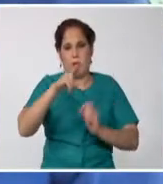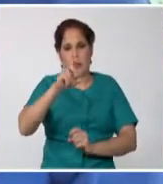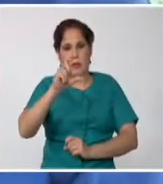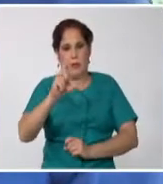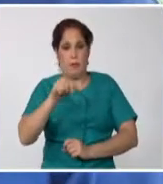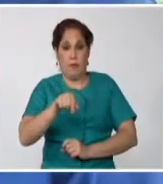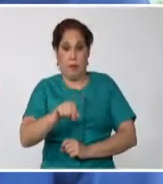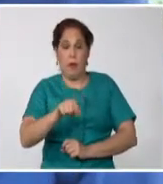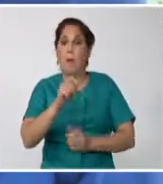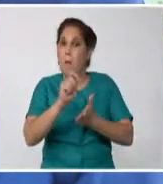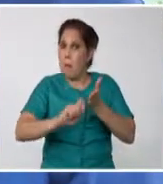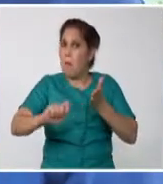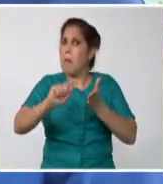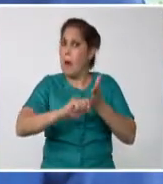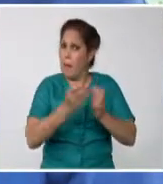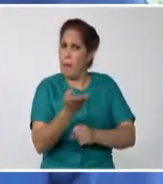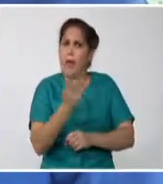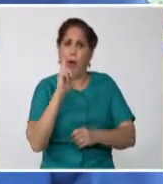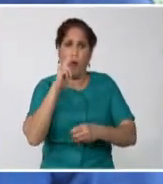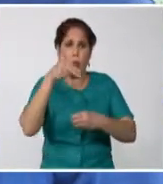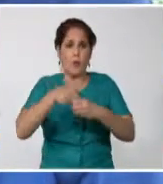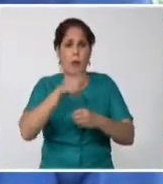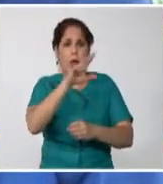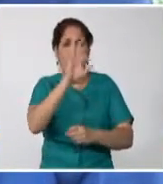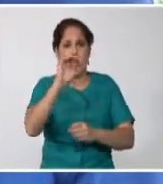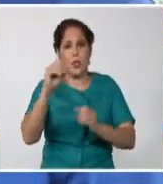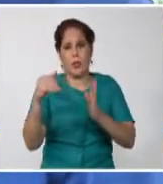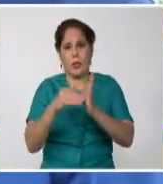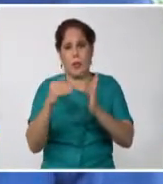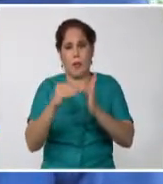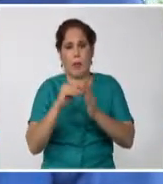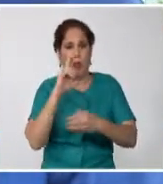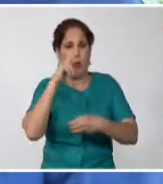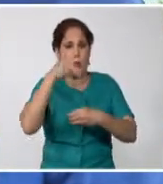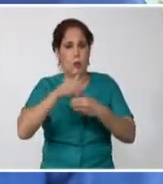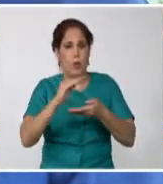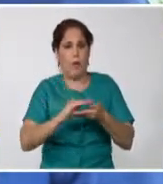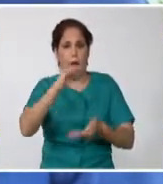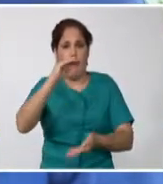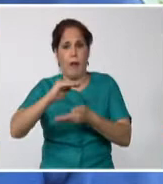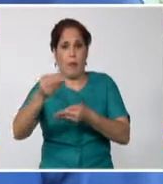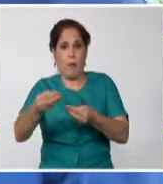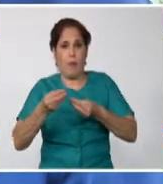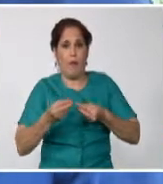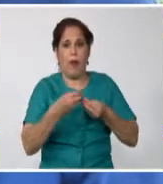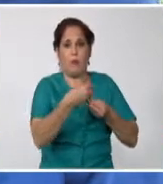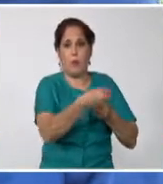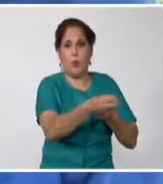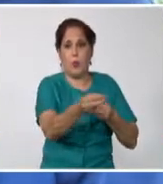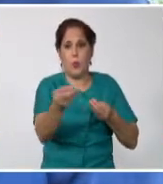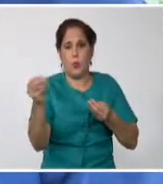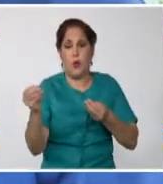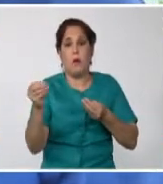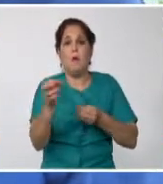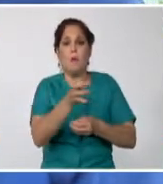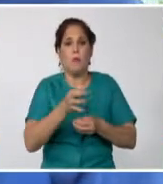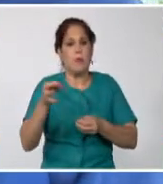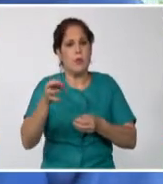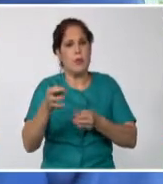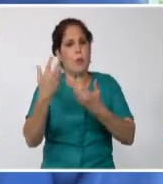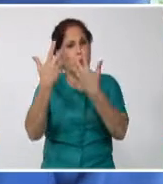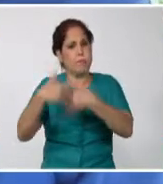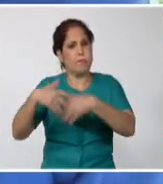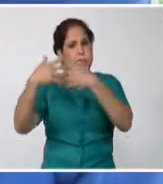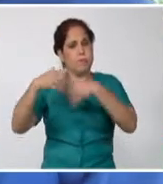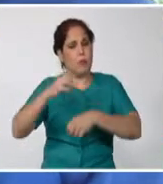Nosotros tenemos un plan, o sea, una demanda de combustible de más de 80.000 litros de fuma mensual para abastecer el municipio y alguna forma productiva, o sea, la forma productiva